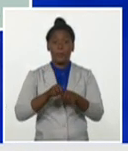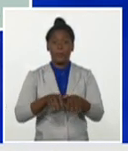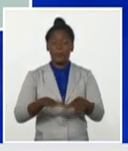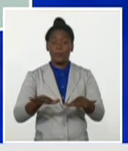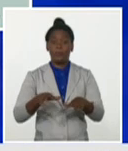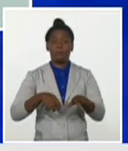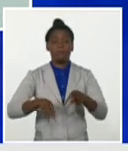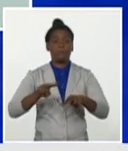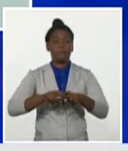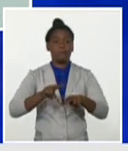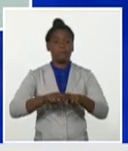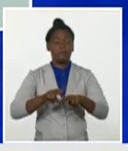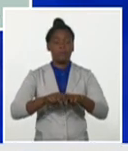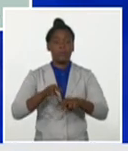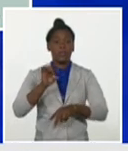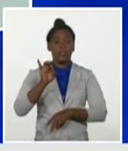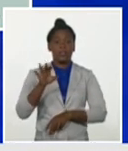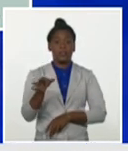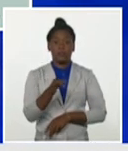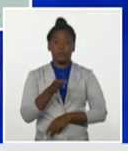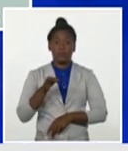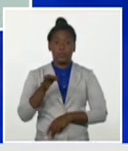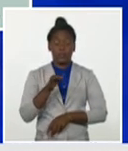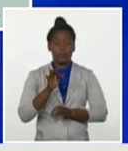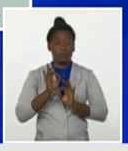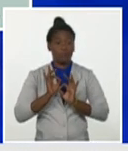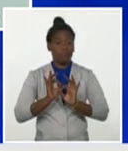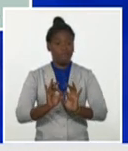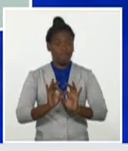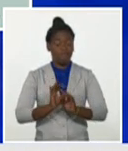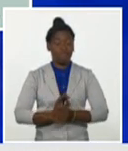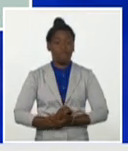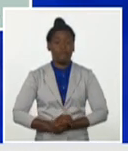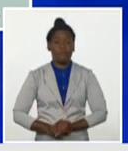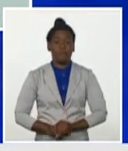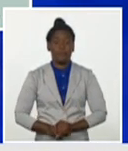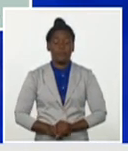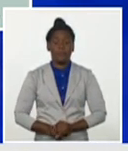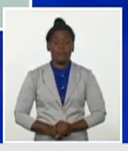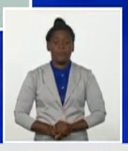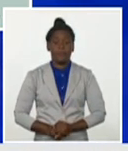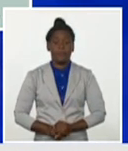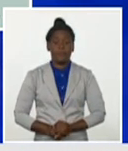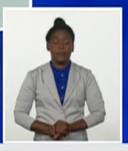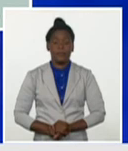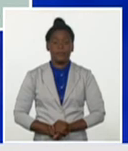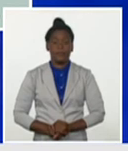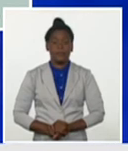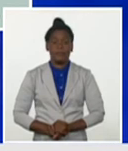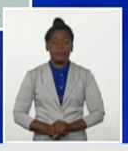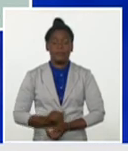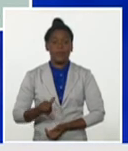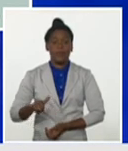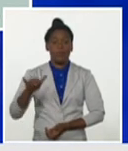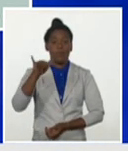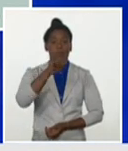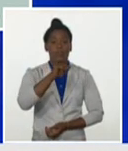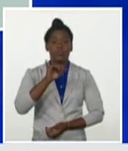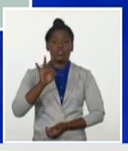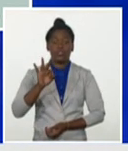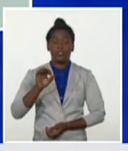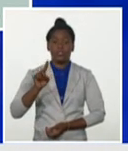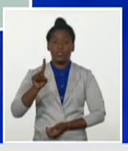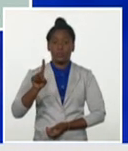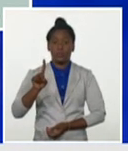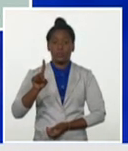capital. Además, como es característico, dispersos en sus 15 municipios. Boyeros con 81 ayer, el